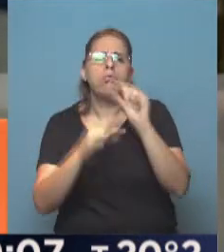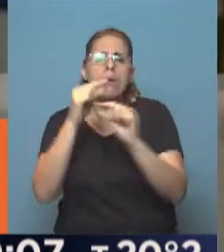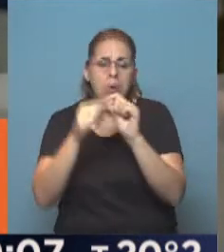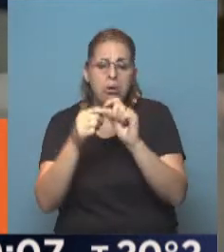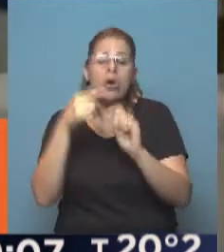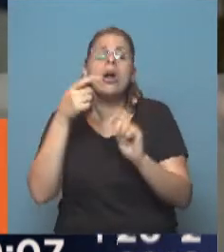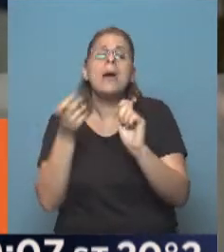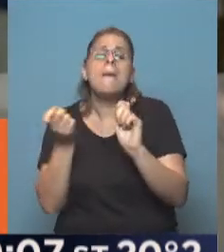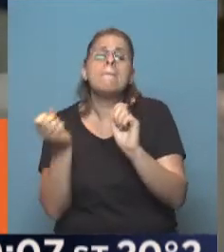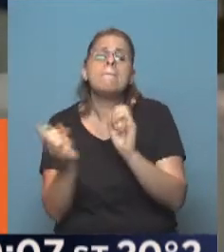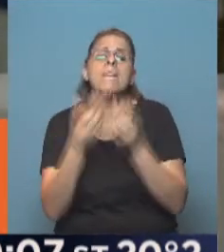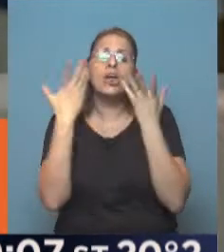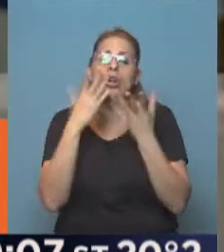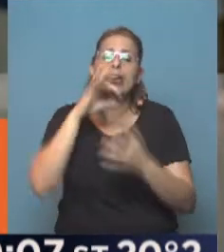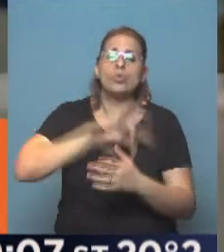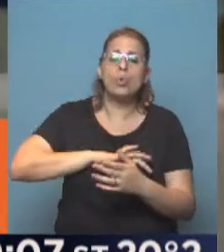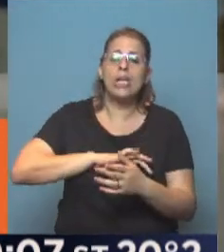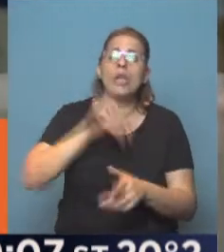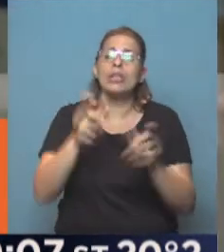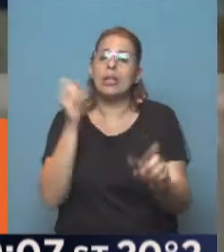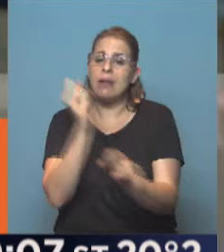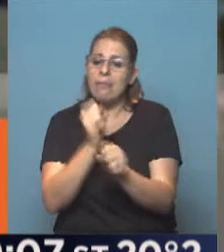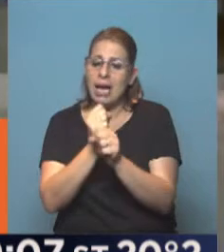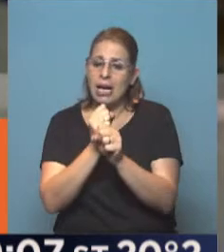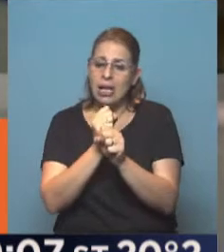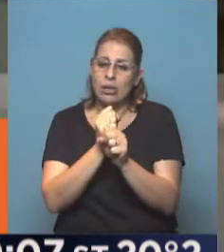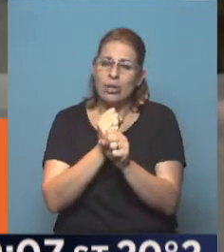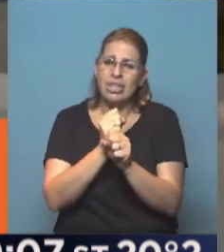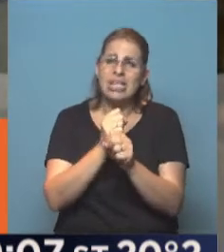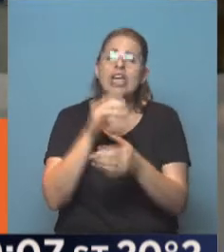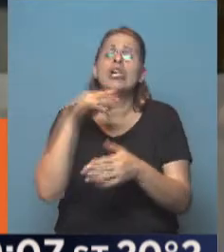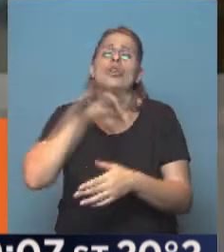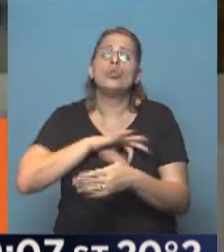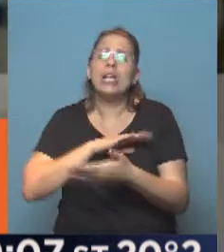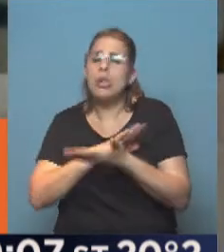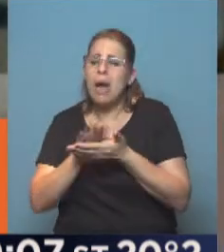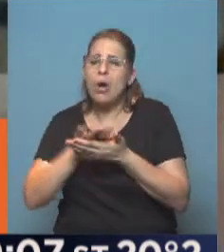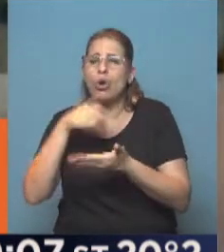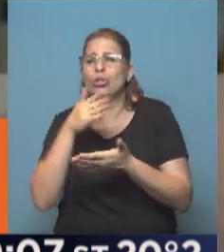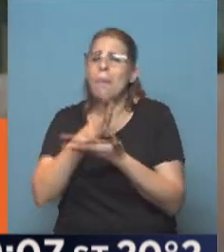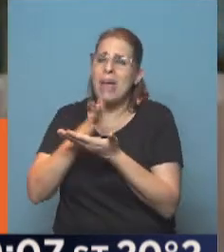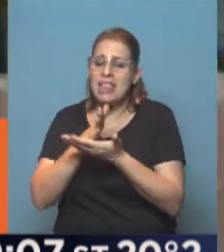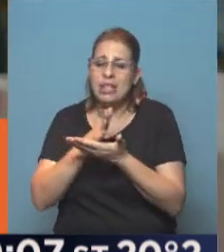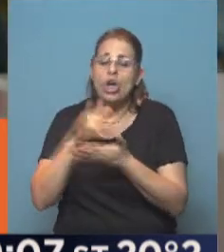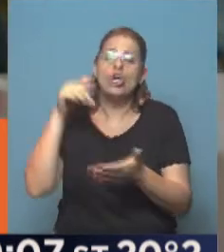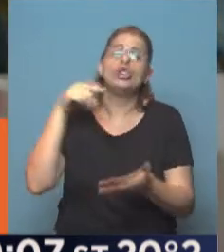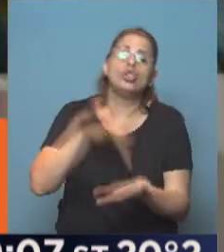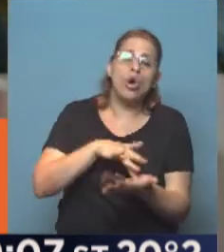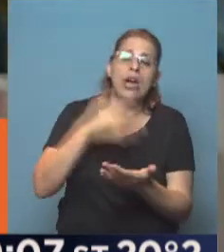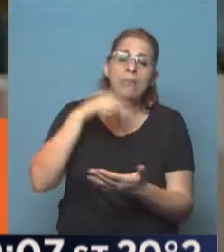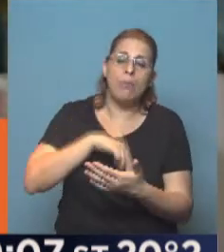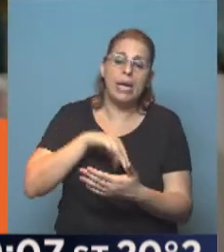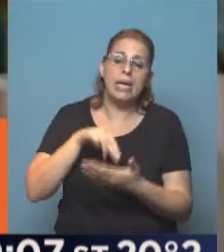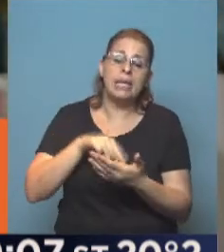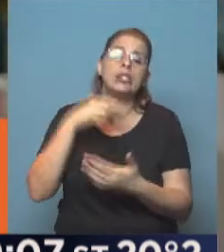mejoraba sustancialmente el bolsillo de los trabajadores, sobre todo los trabajadores bajos y medios alcanzados por el impuesto a las ganancias. Hemos incorporado dentro